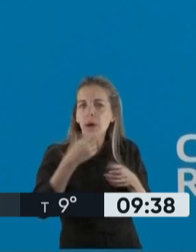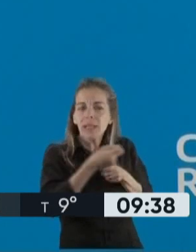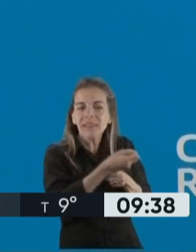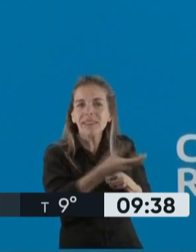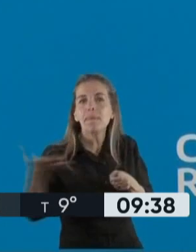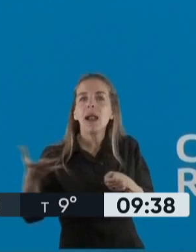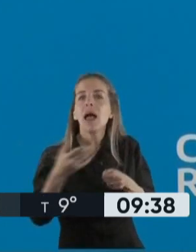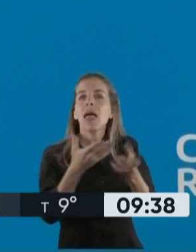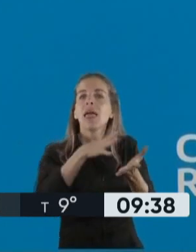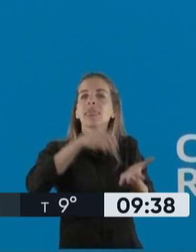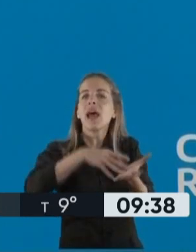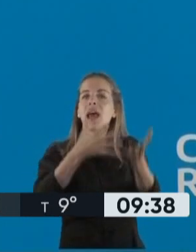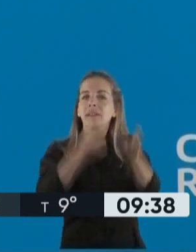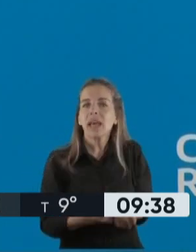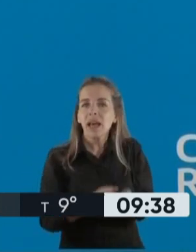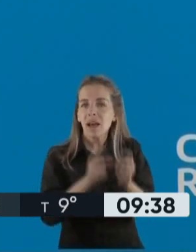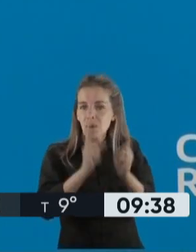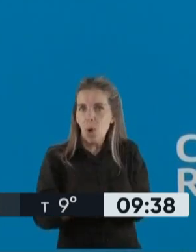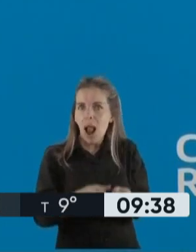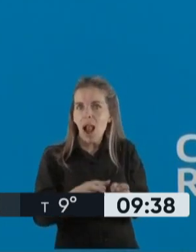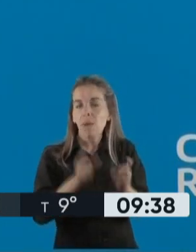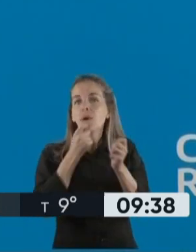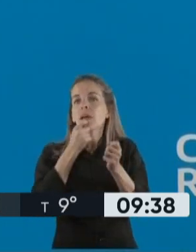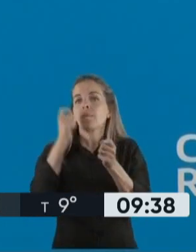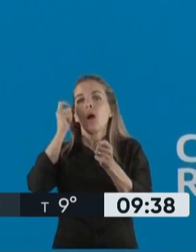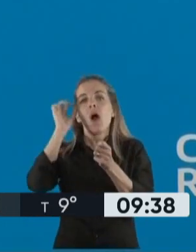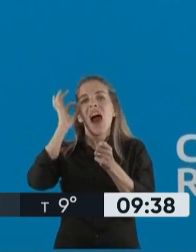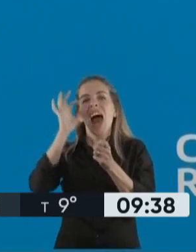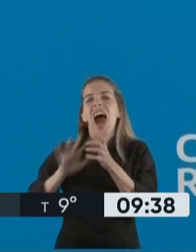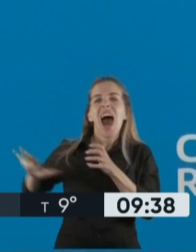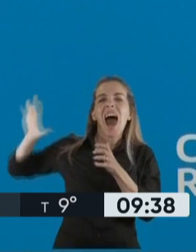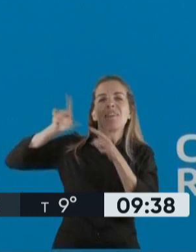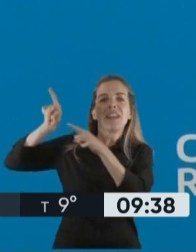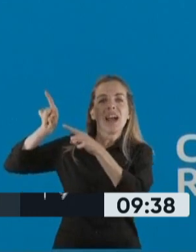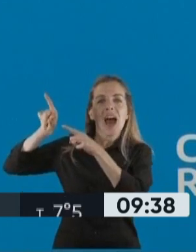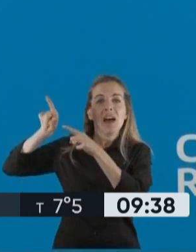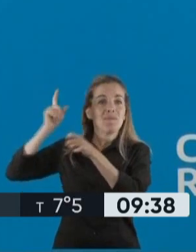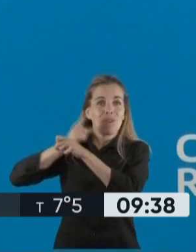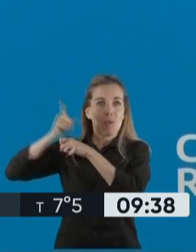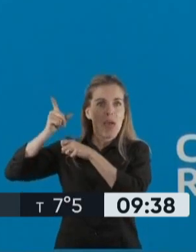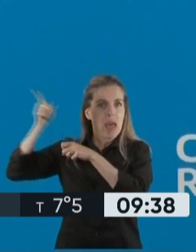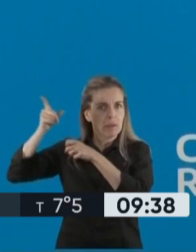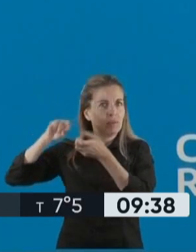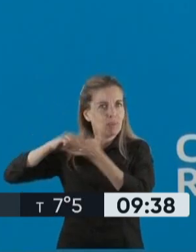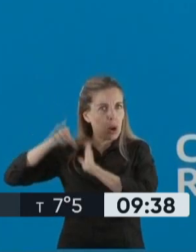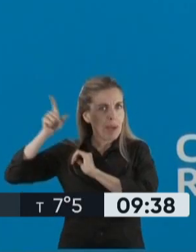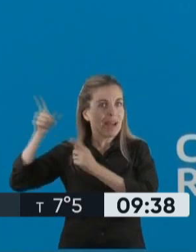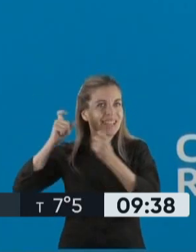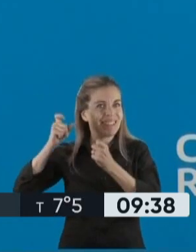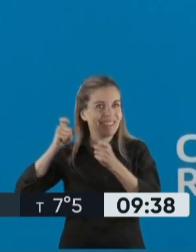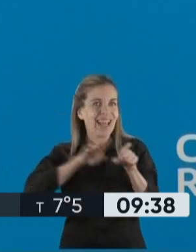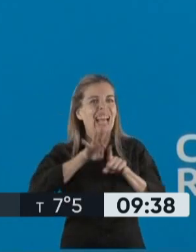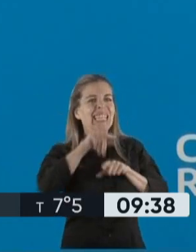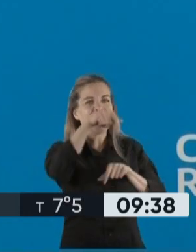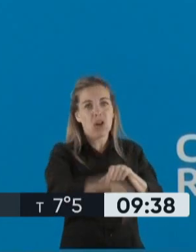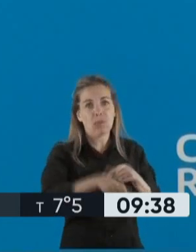de sequía, que es uno de los grandes problemas que está teniendo África en este momento, y entonces eso nos coloca en un lugar importante a nivel mundial, pero también y sobre todo